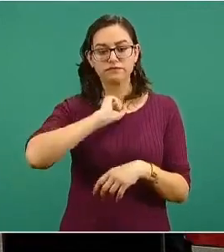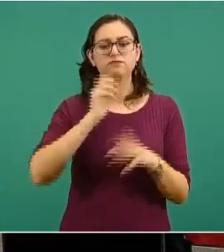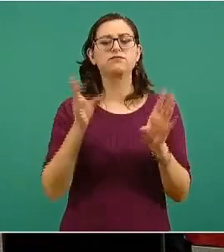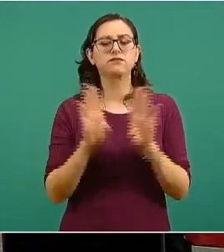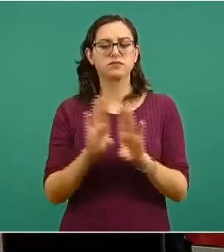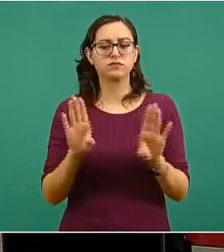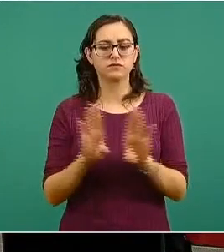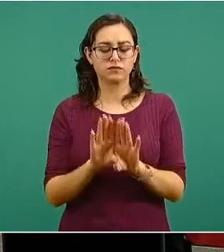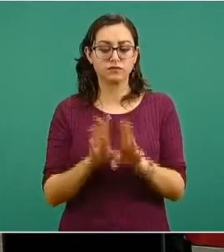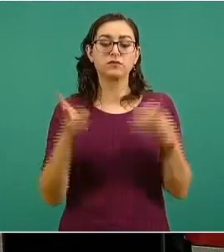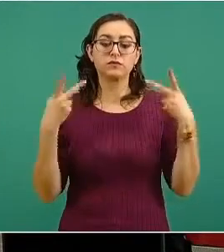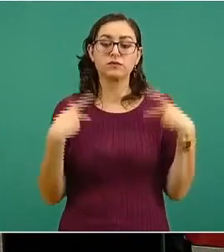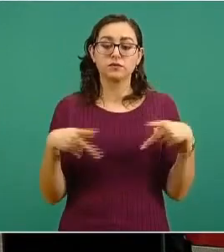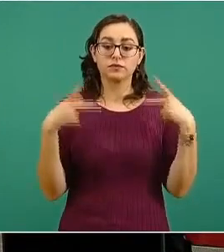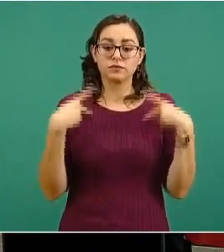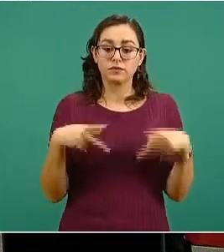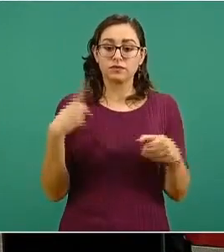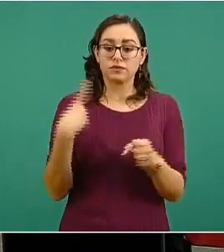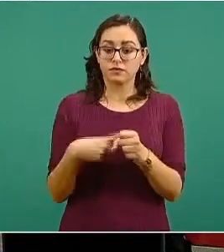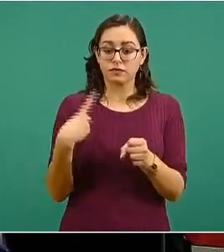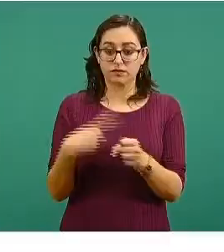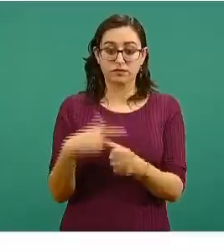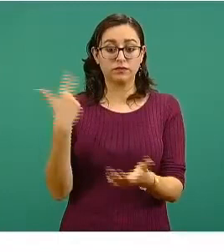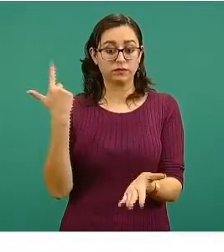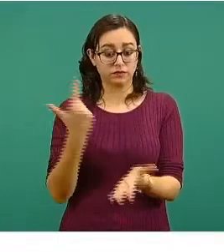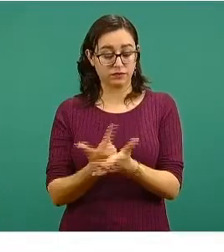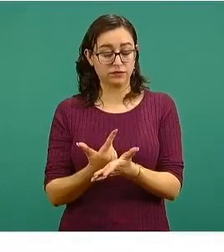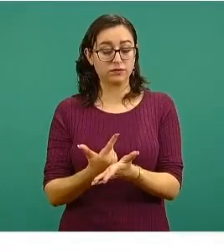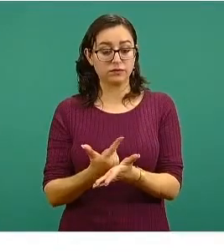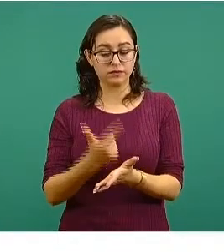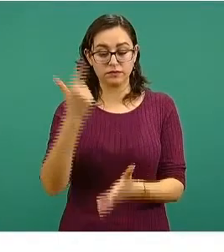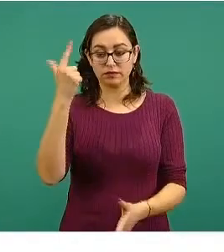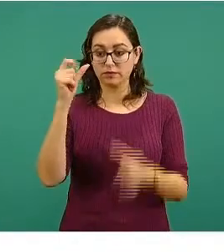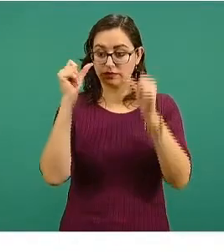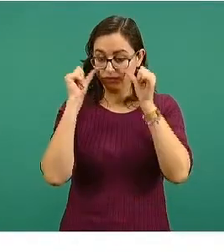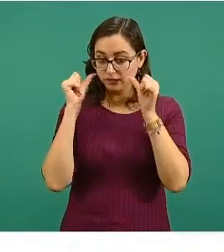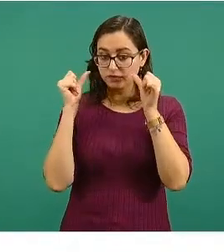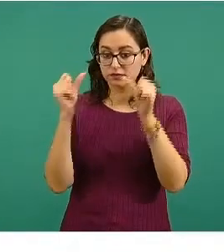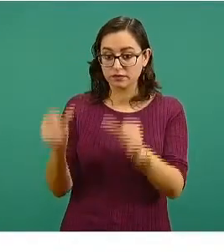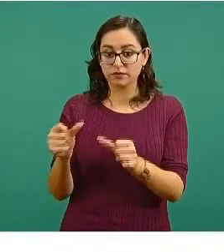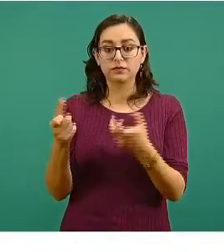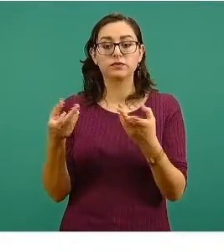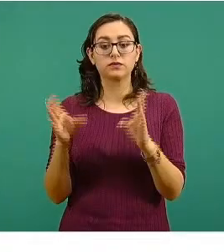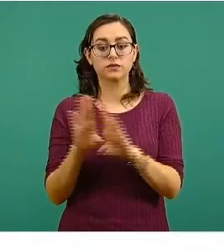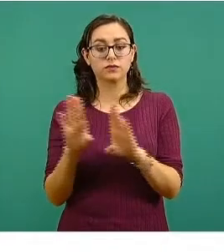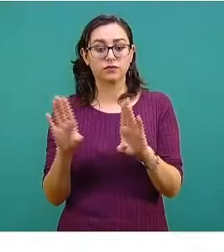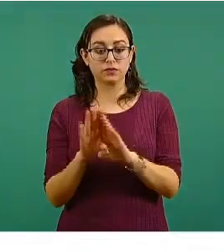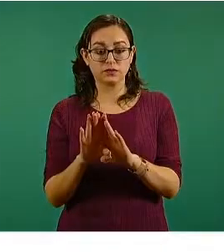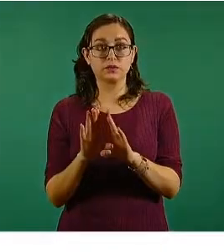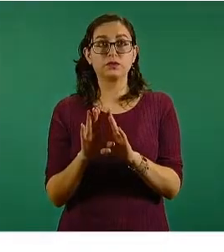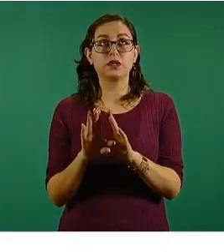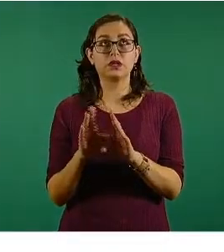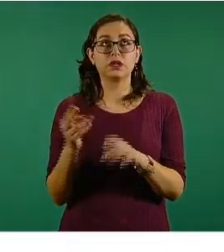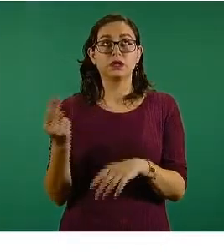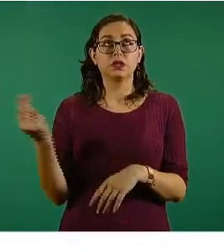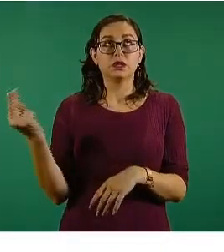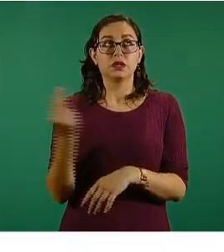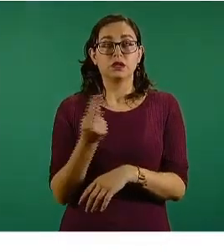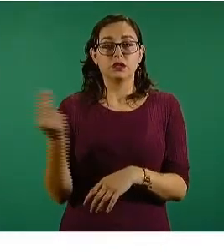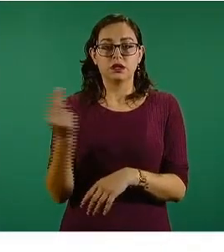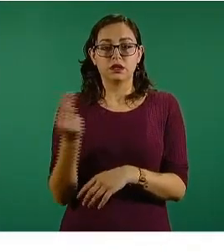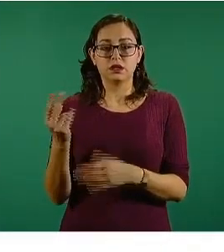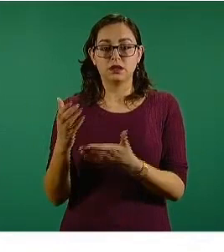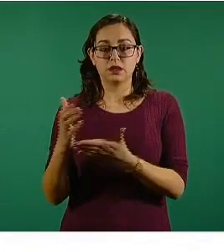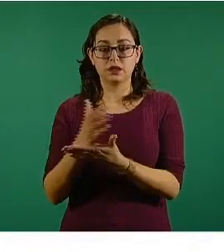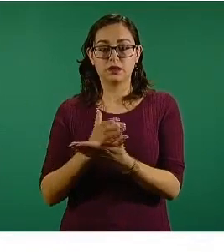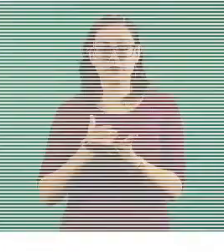para atender personas que padecen una infección respiratoria aguda grave y requieren de cuidados críticos. No todas estas